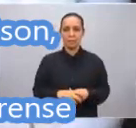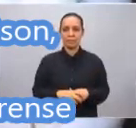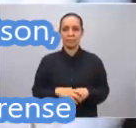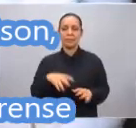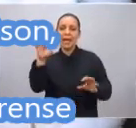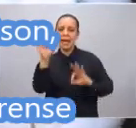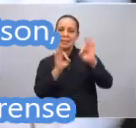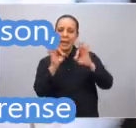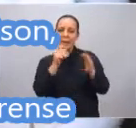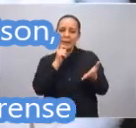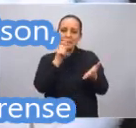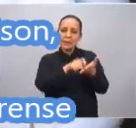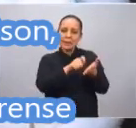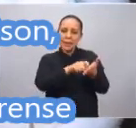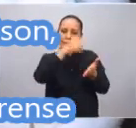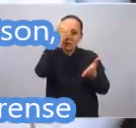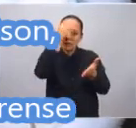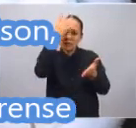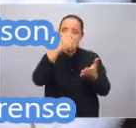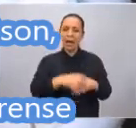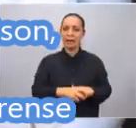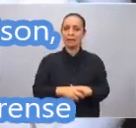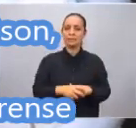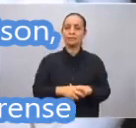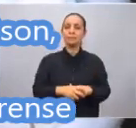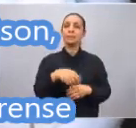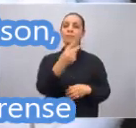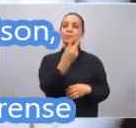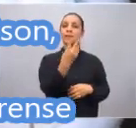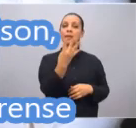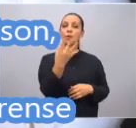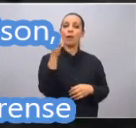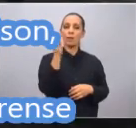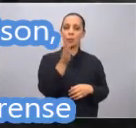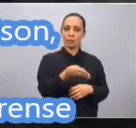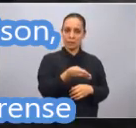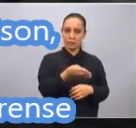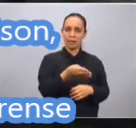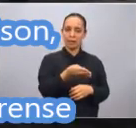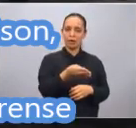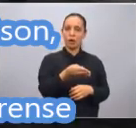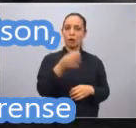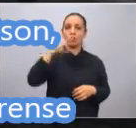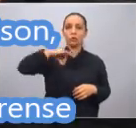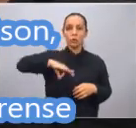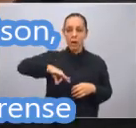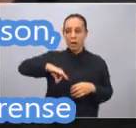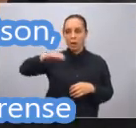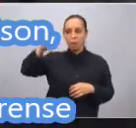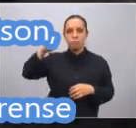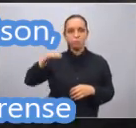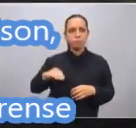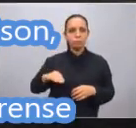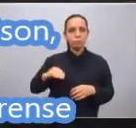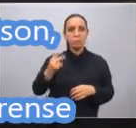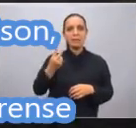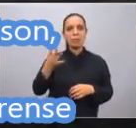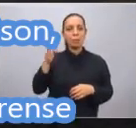Estadísticas oficiales, 24 puntos cayeron los salarios desde que llegó